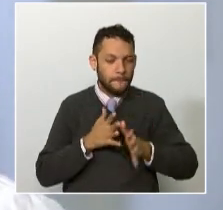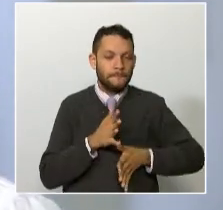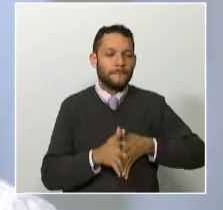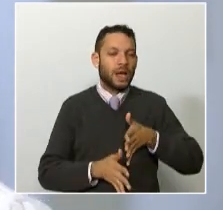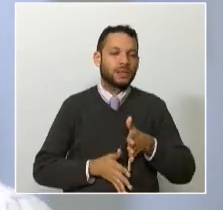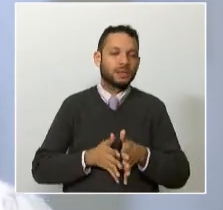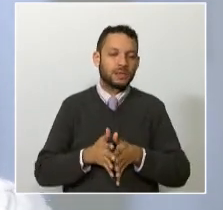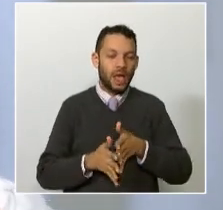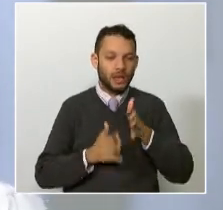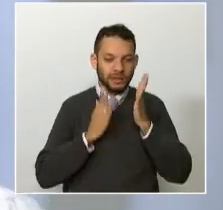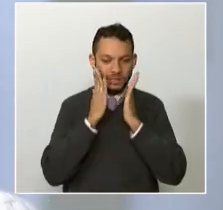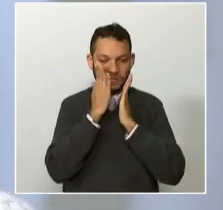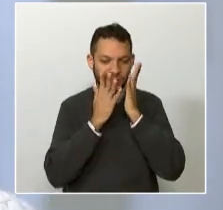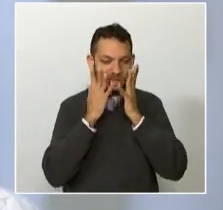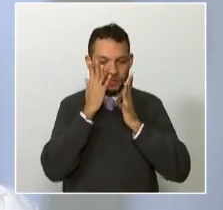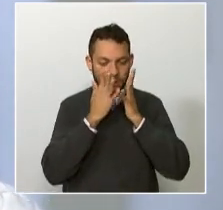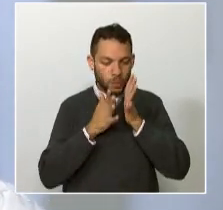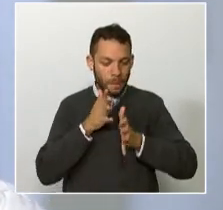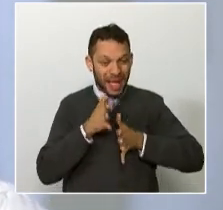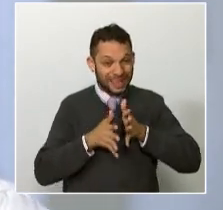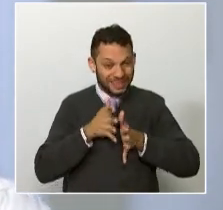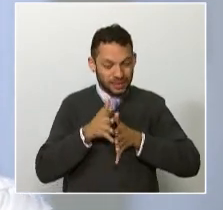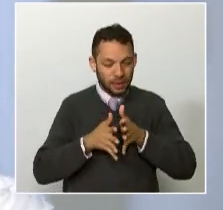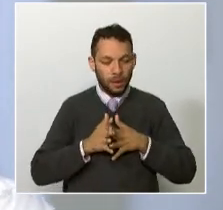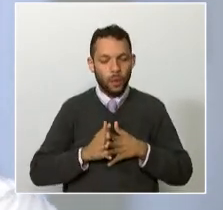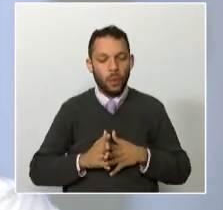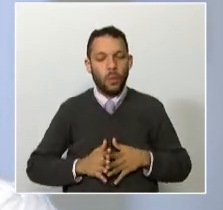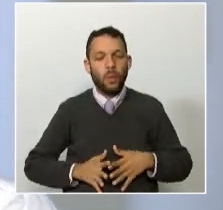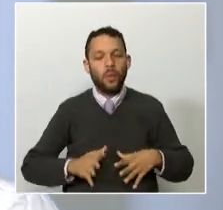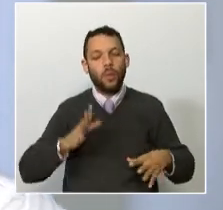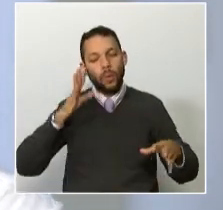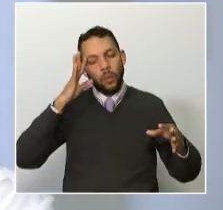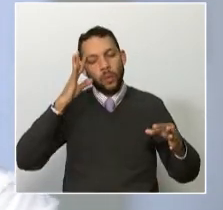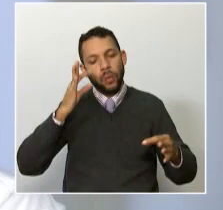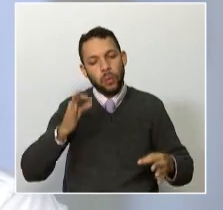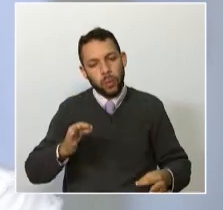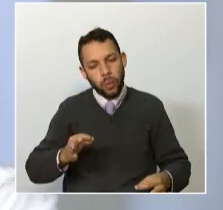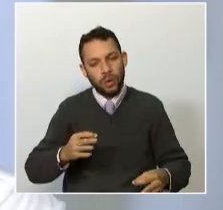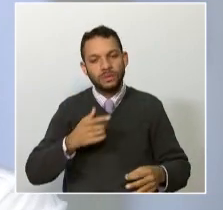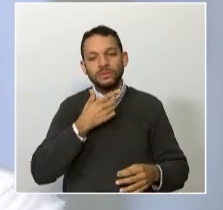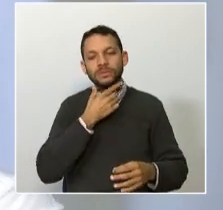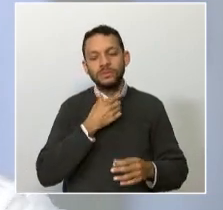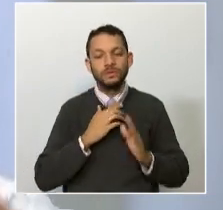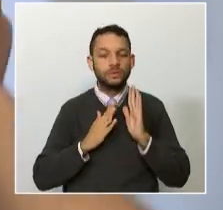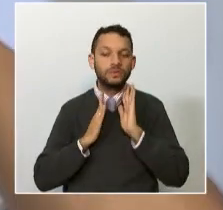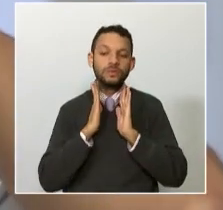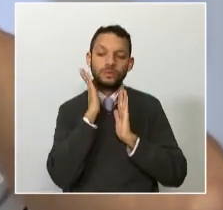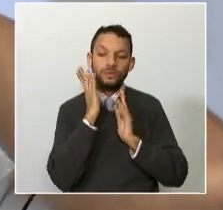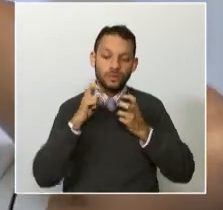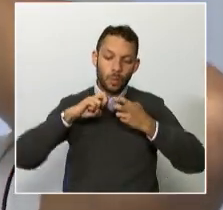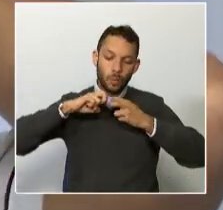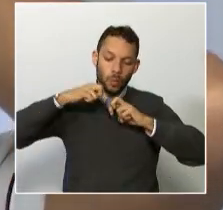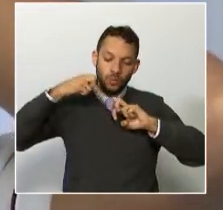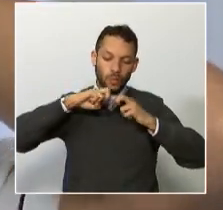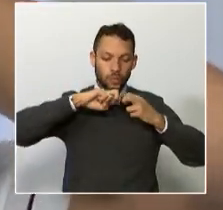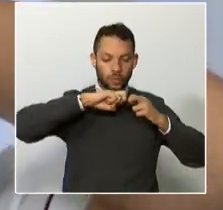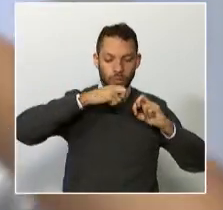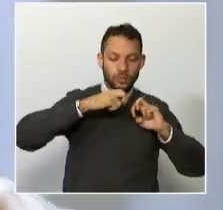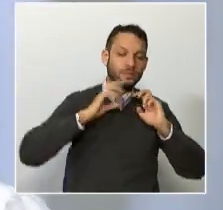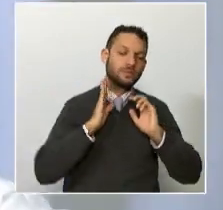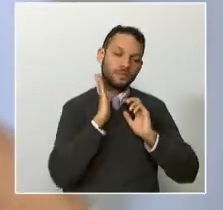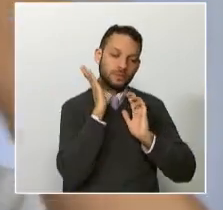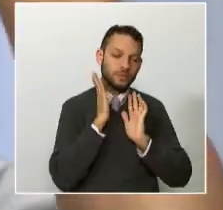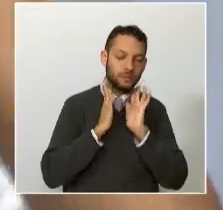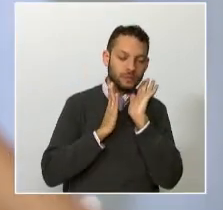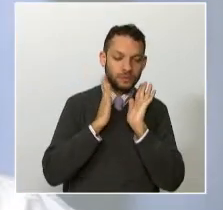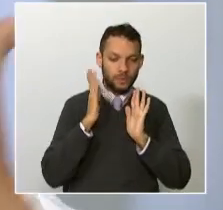la musculatura masticatoria, de la musculatura de la garganta, de la parte anterior del cuello de la garganta y de la musculatura de la parte